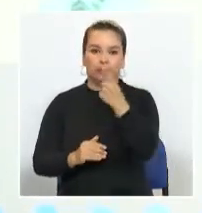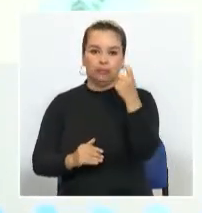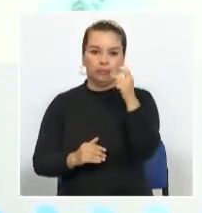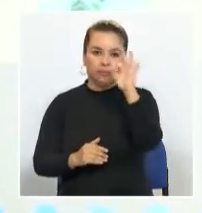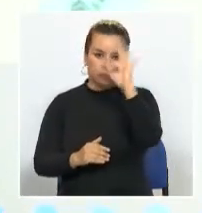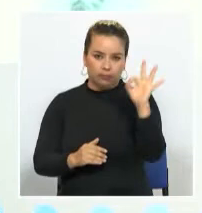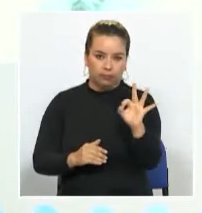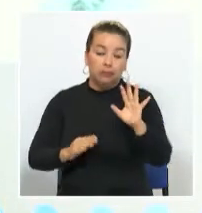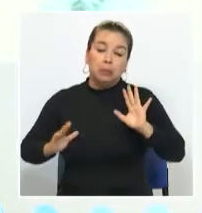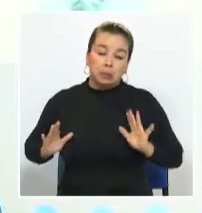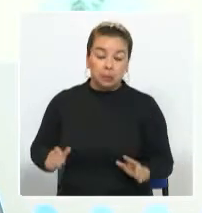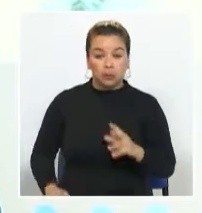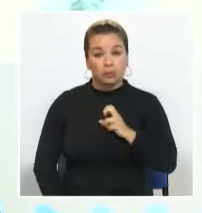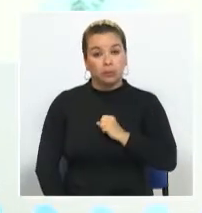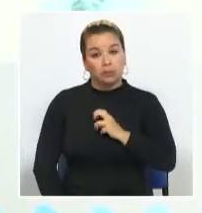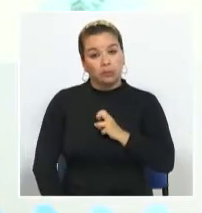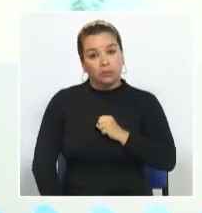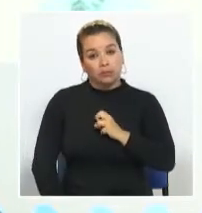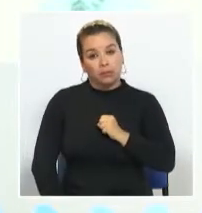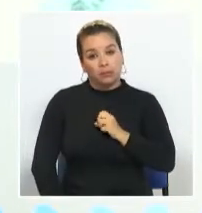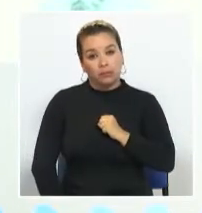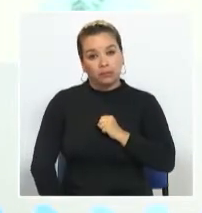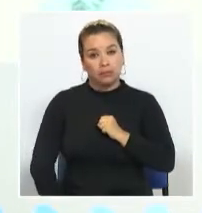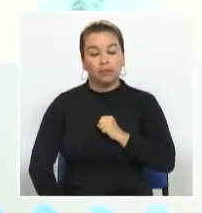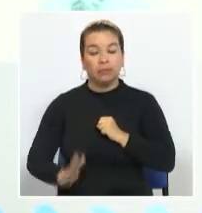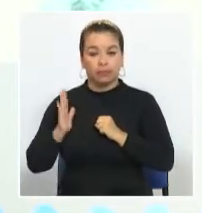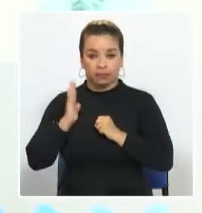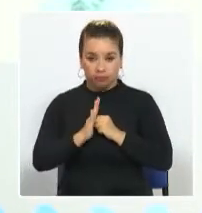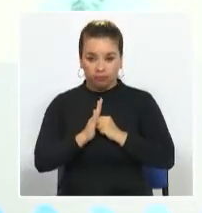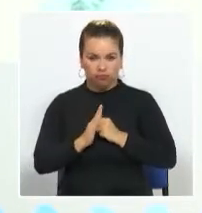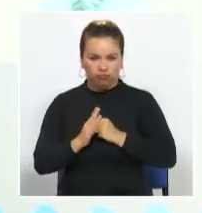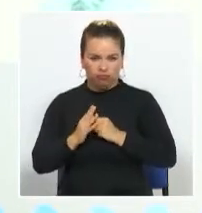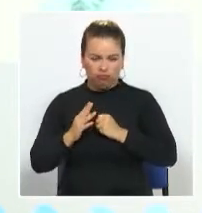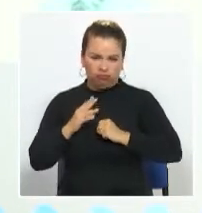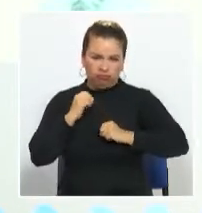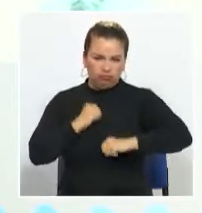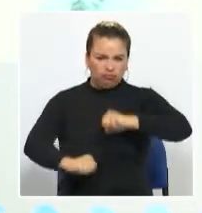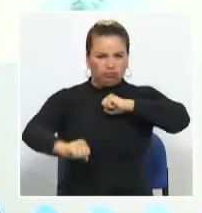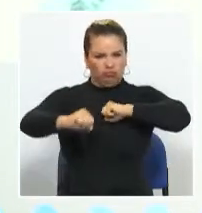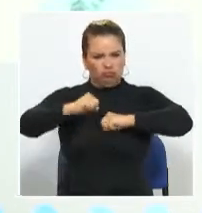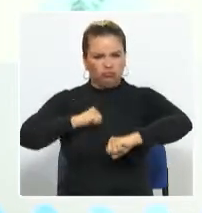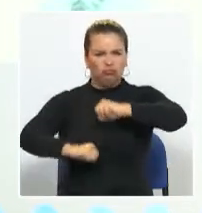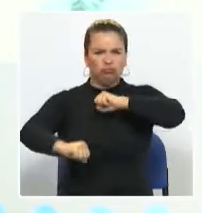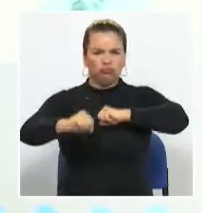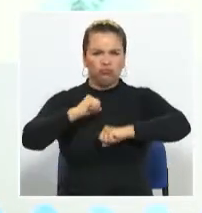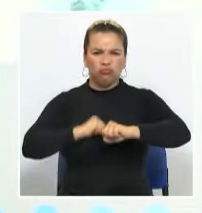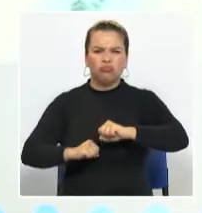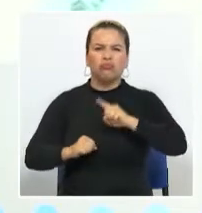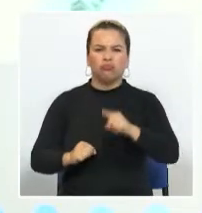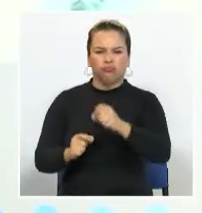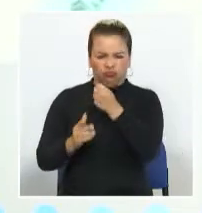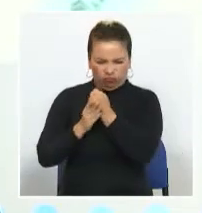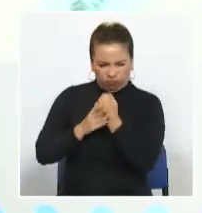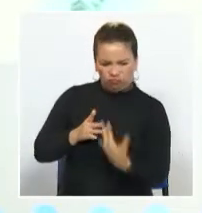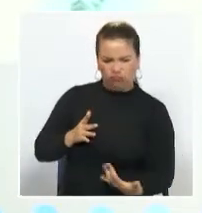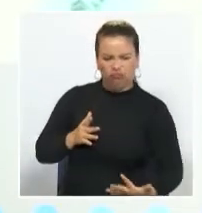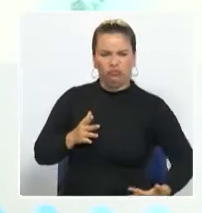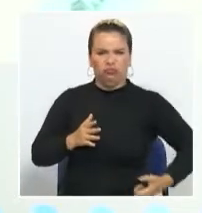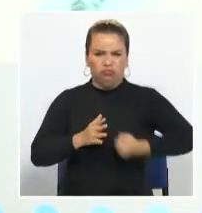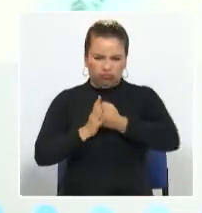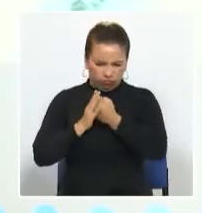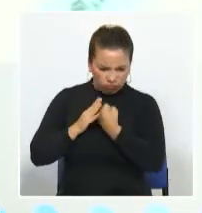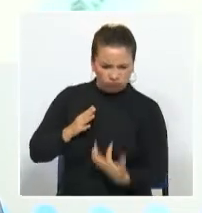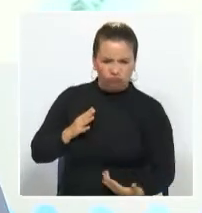embargo, el corazón, su fuerza está determinada por la cantidad de sangre que él es capaz de expulsar en cada